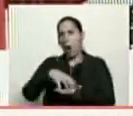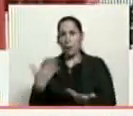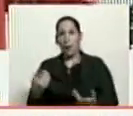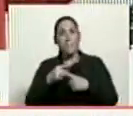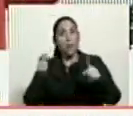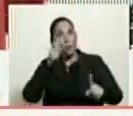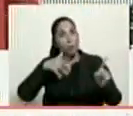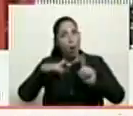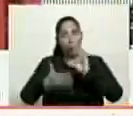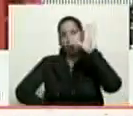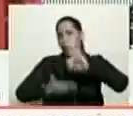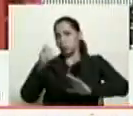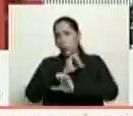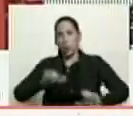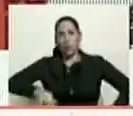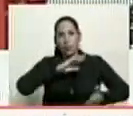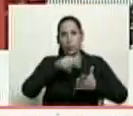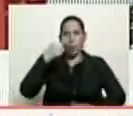Bolivariana salió a la calle.